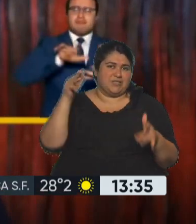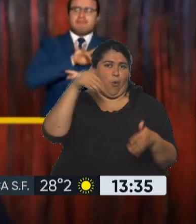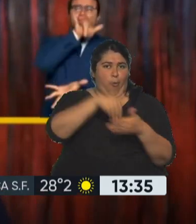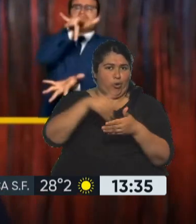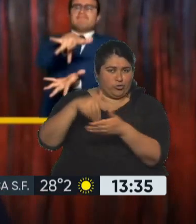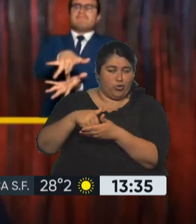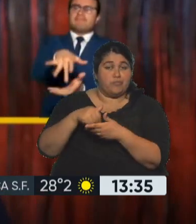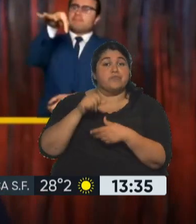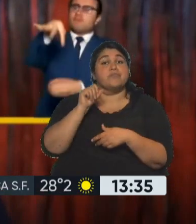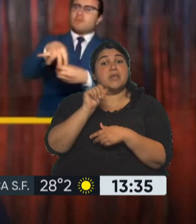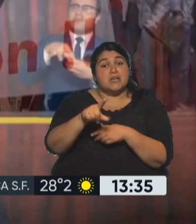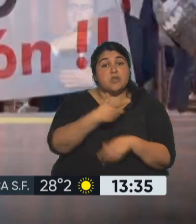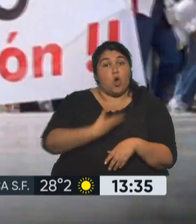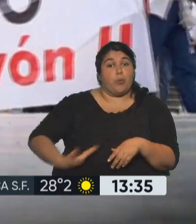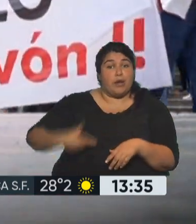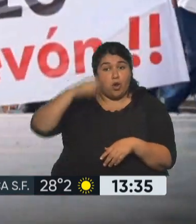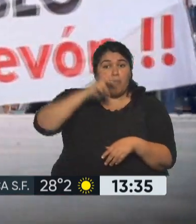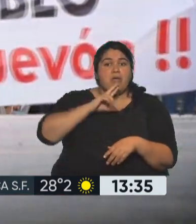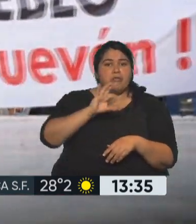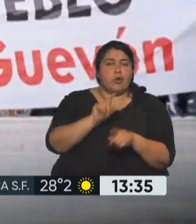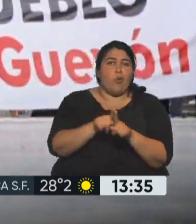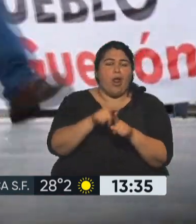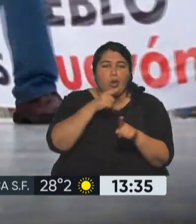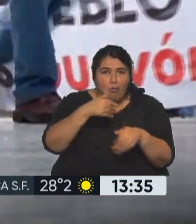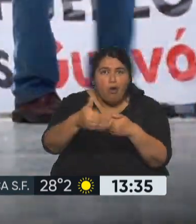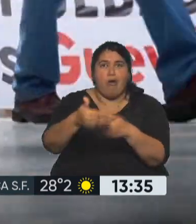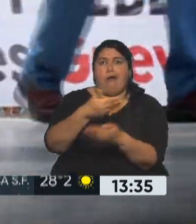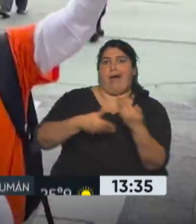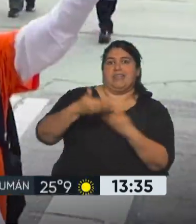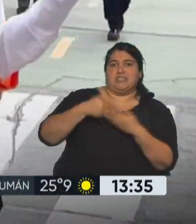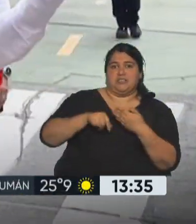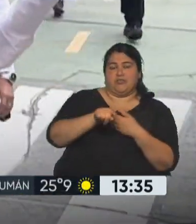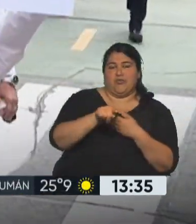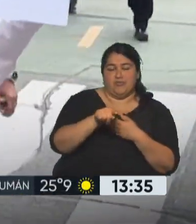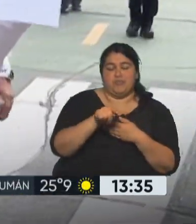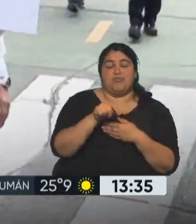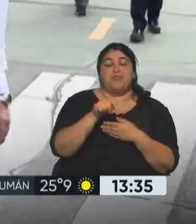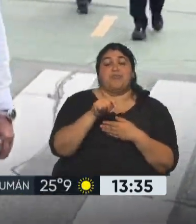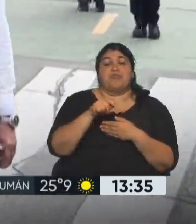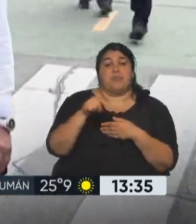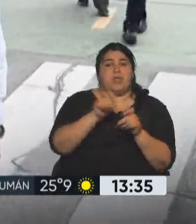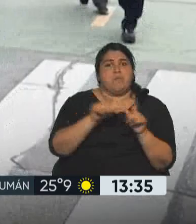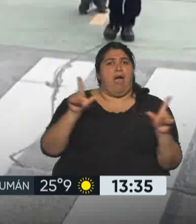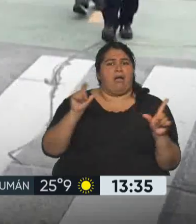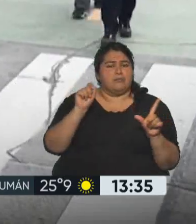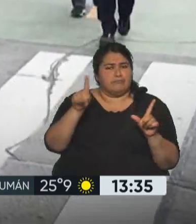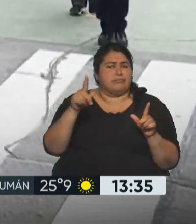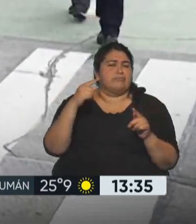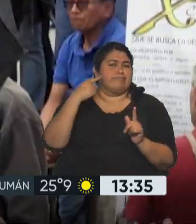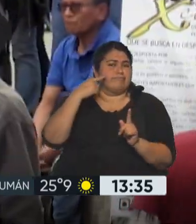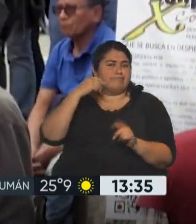un retroceso del gobierno de Gustavo Petro, quien tuvo en los últimos tiempos varios traspiés en la opinión pública y mantiene una imagen desfavorable en torno